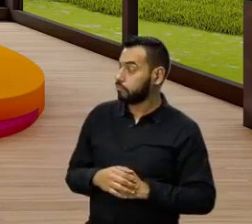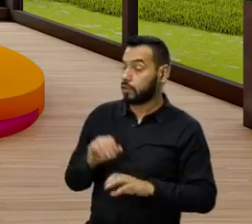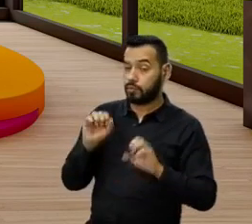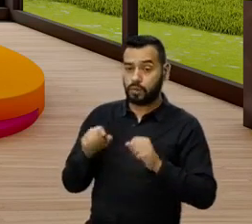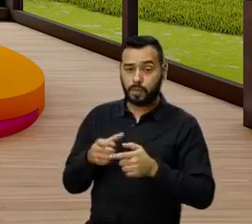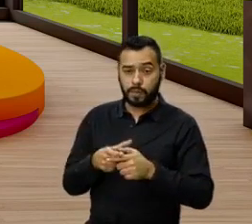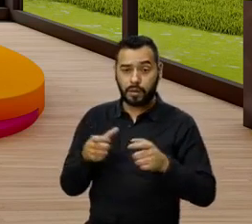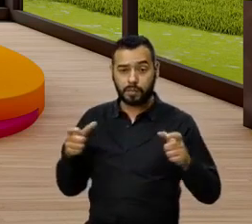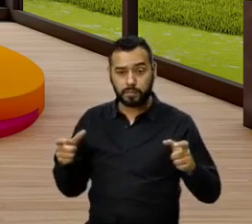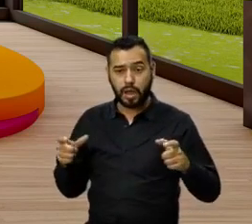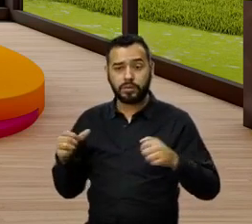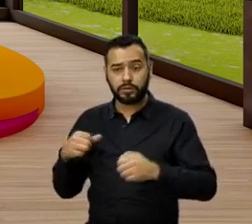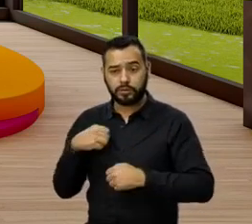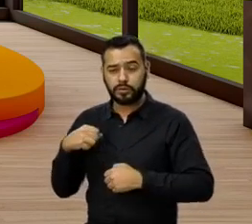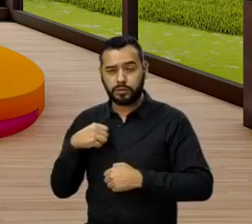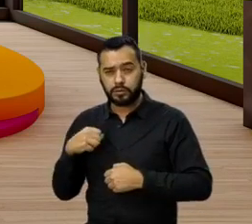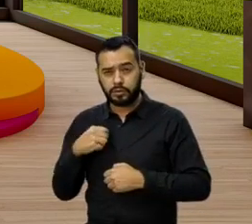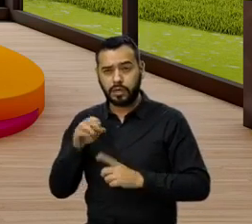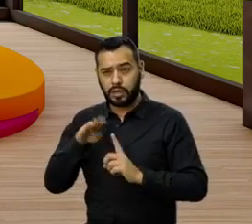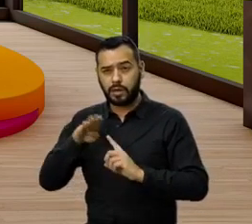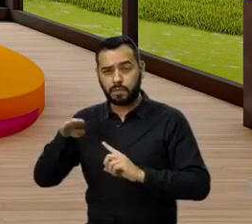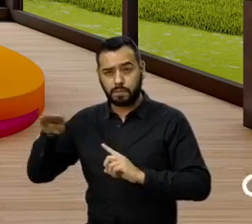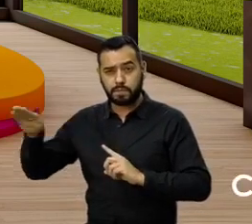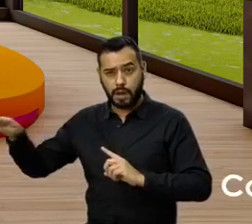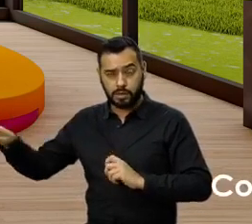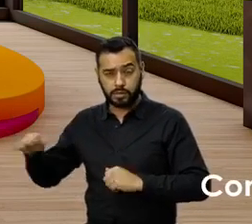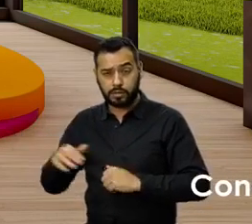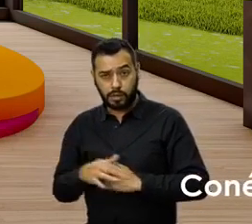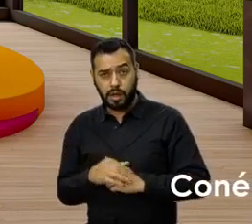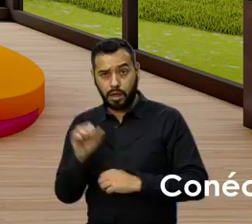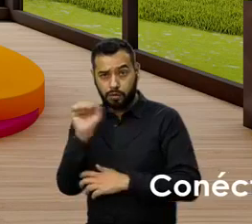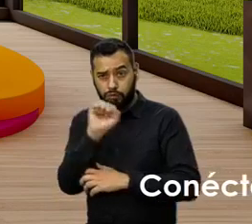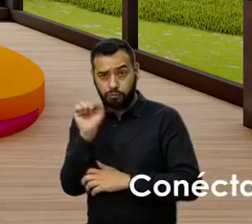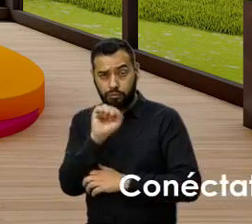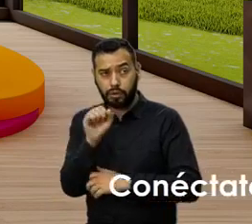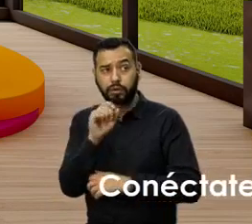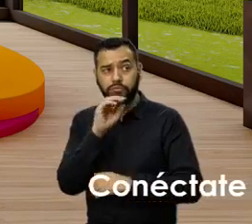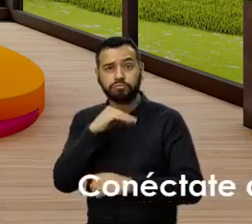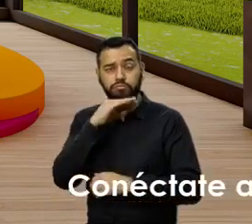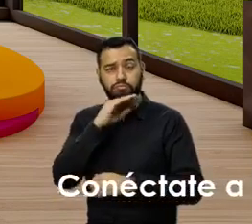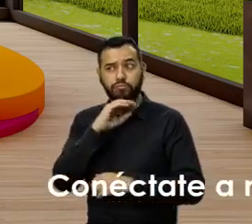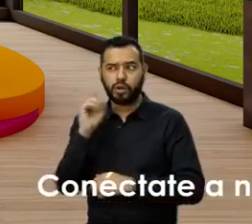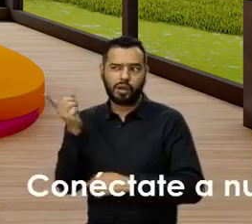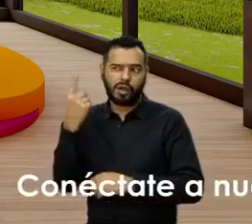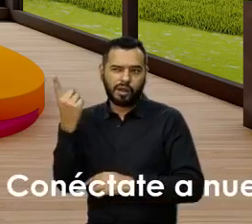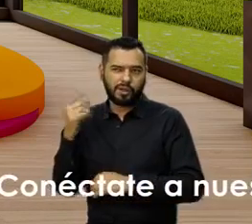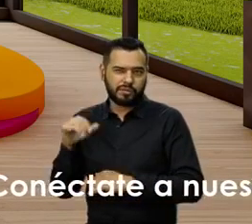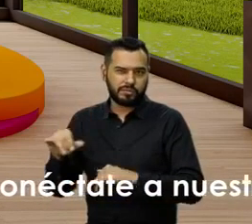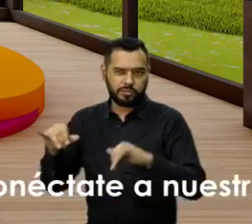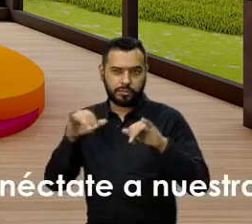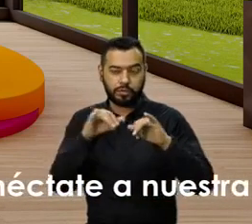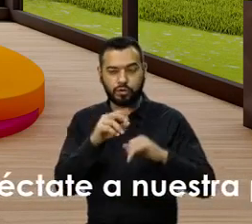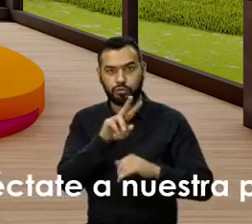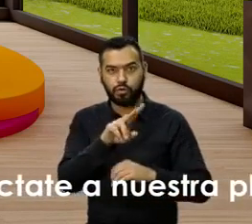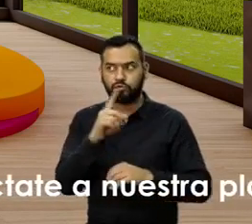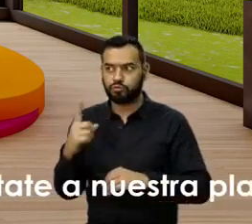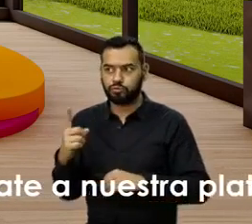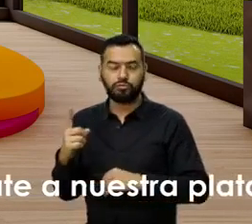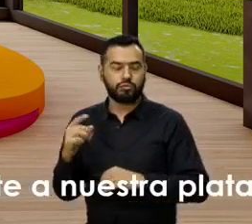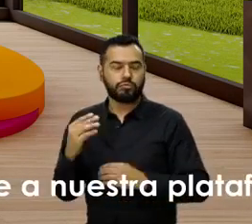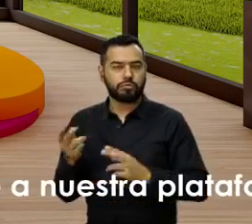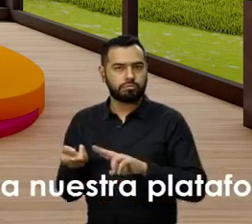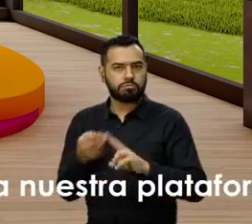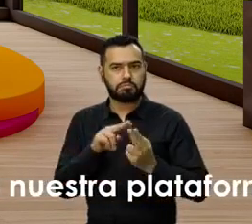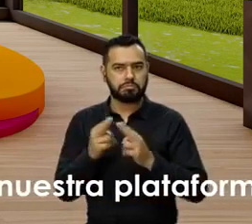que la gran mayoría podrían tener su parqueadero obviamente podemos decir que es comunal pero pues lo que tú dices 2 a 1 es una